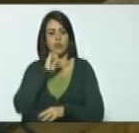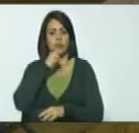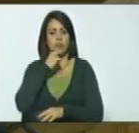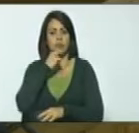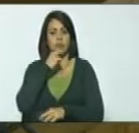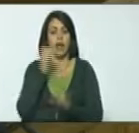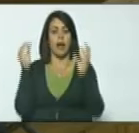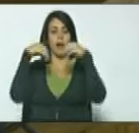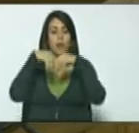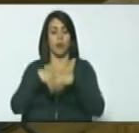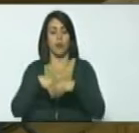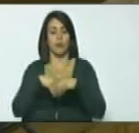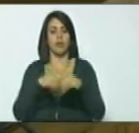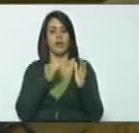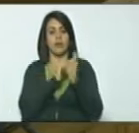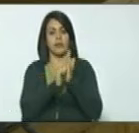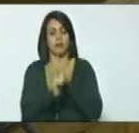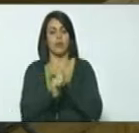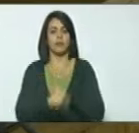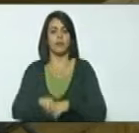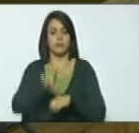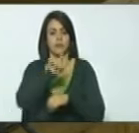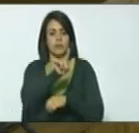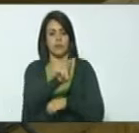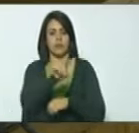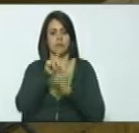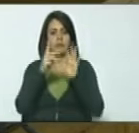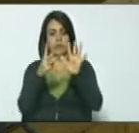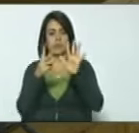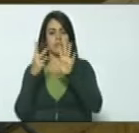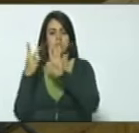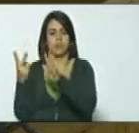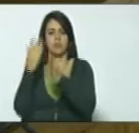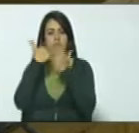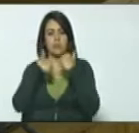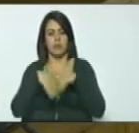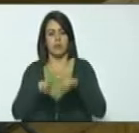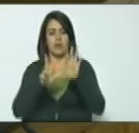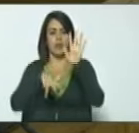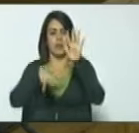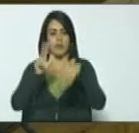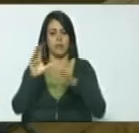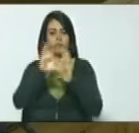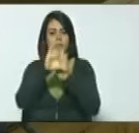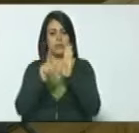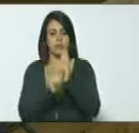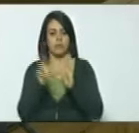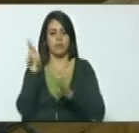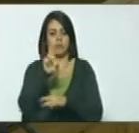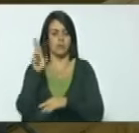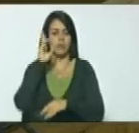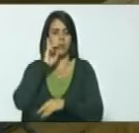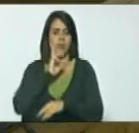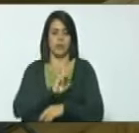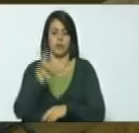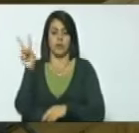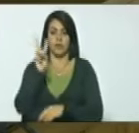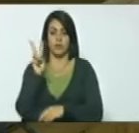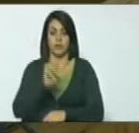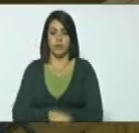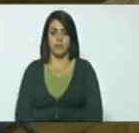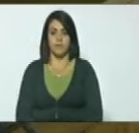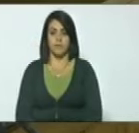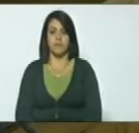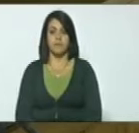Rusia, de acuerdo a lo consagrado en el artículo 187, numeral 13, de la Constitución de la República Bolivariana